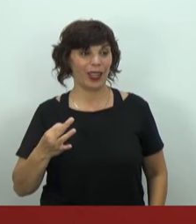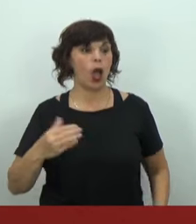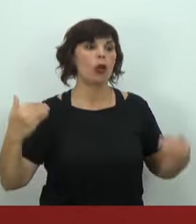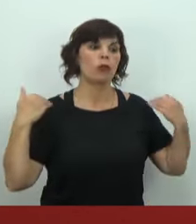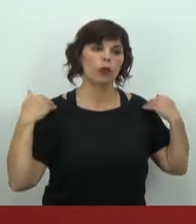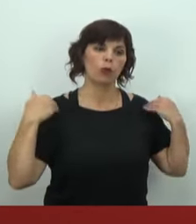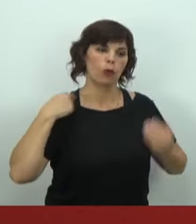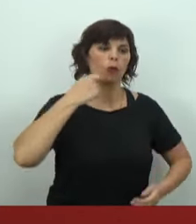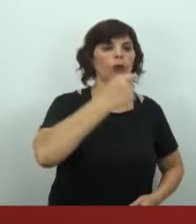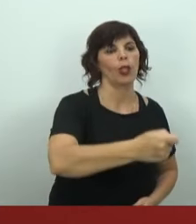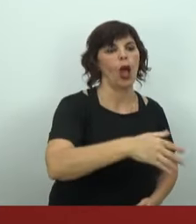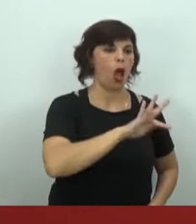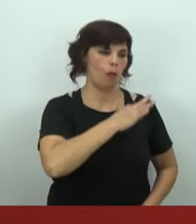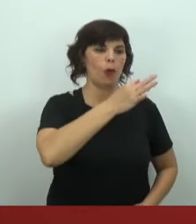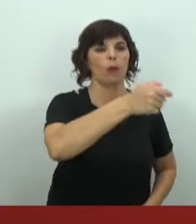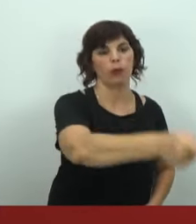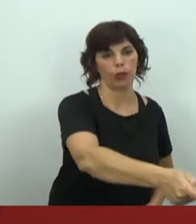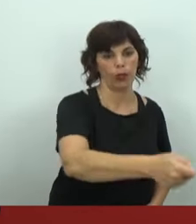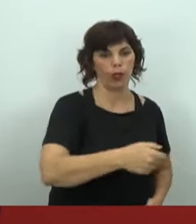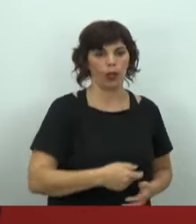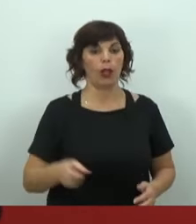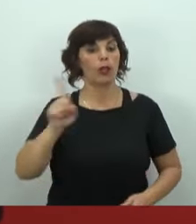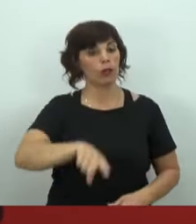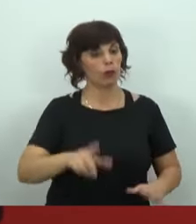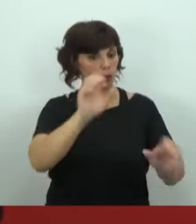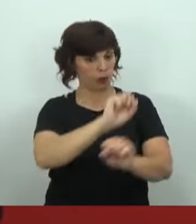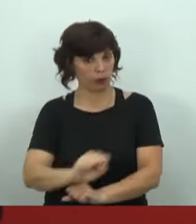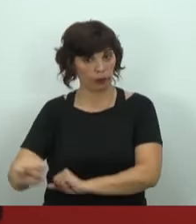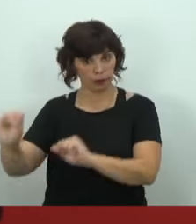responsabilidad y te da también protección.